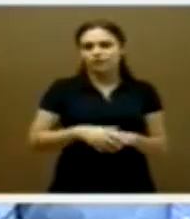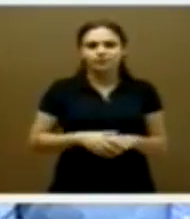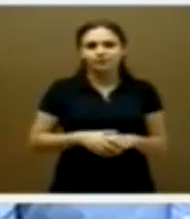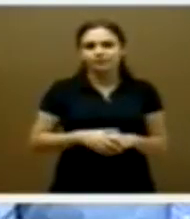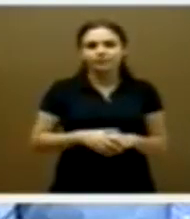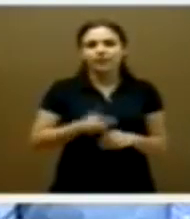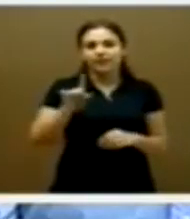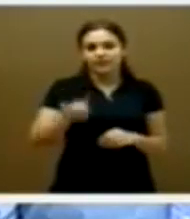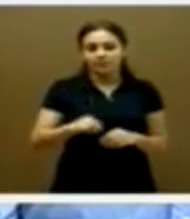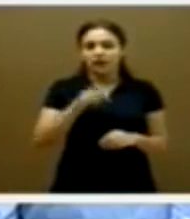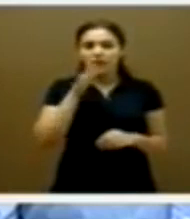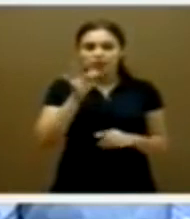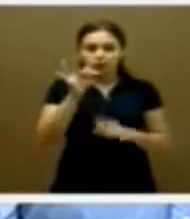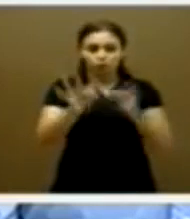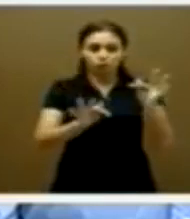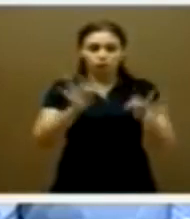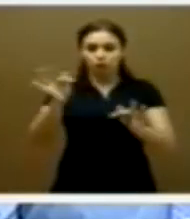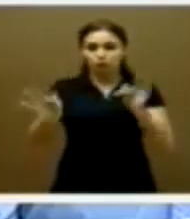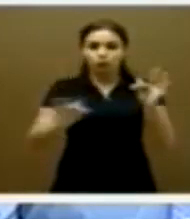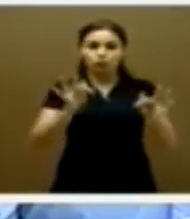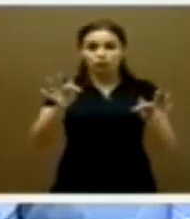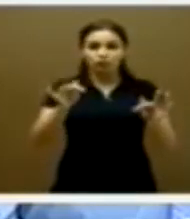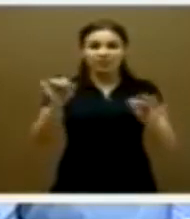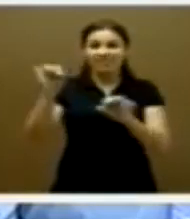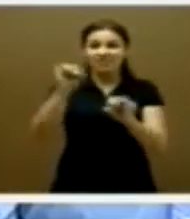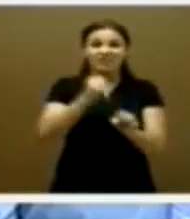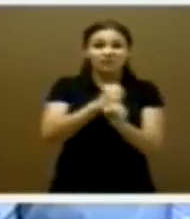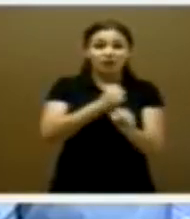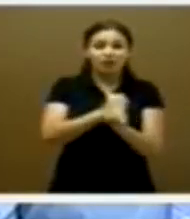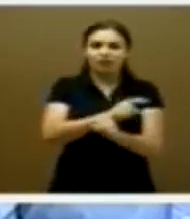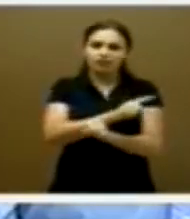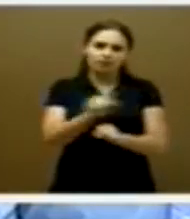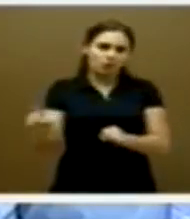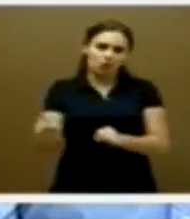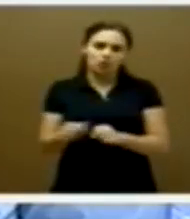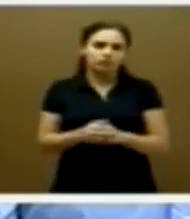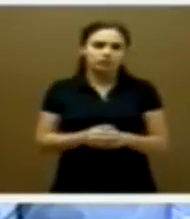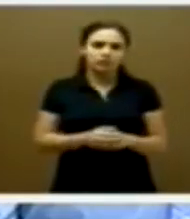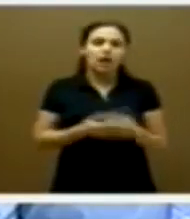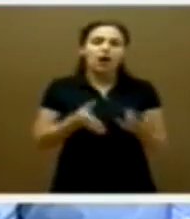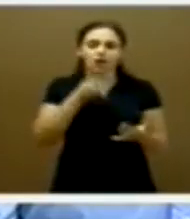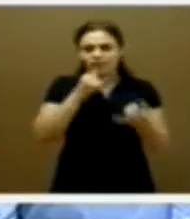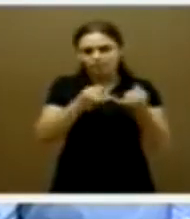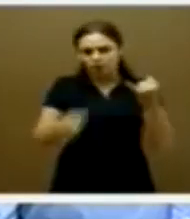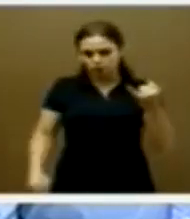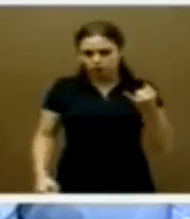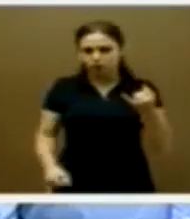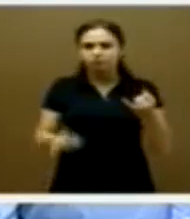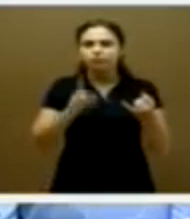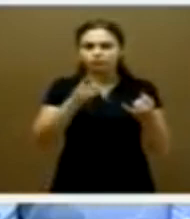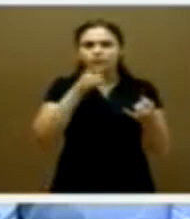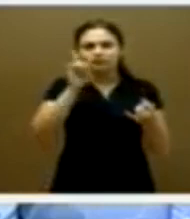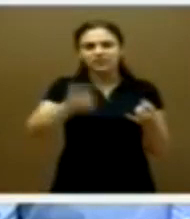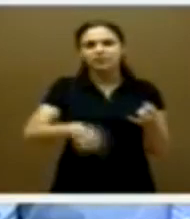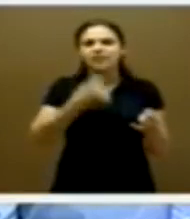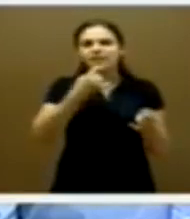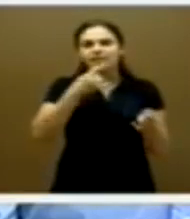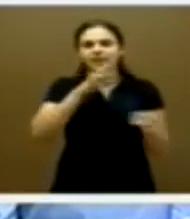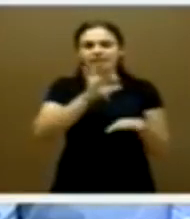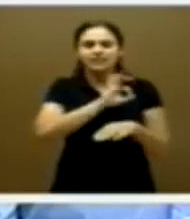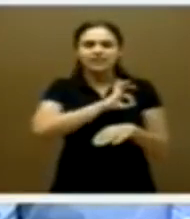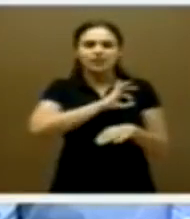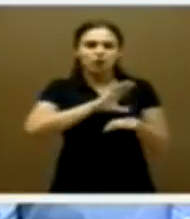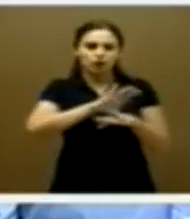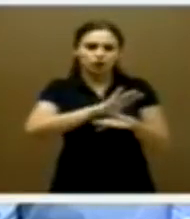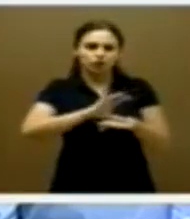que el ratio de turnos tampoco es el que defienden los trabajadores. Y, por último, señalarle, señora consejera,